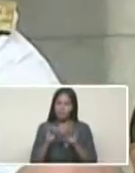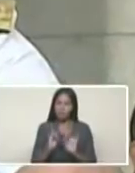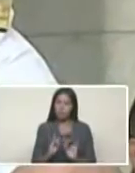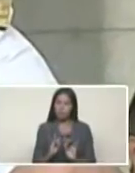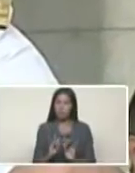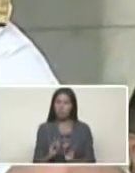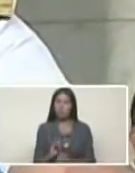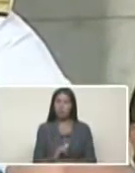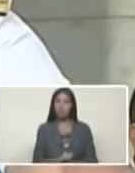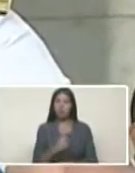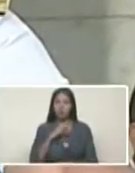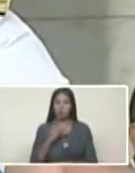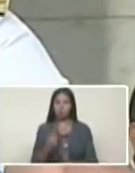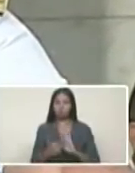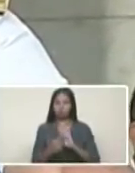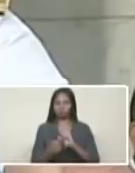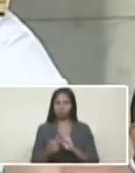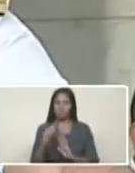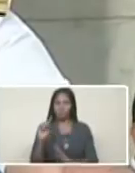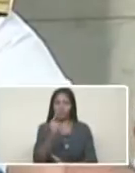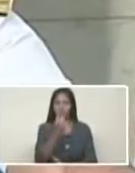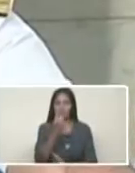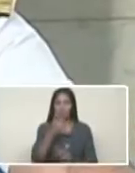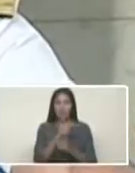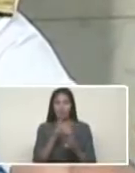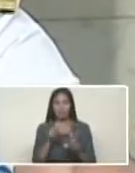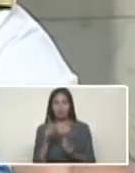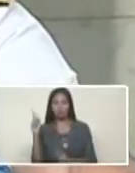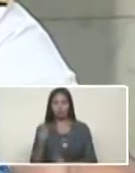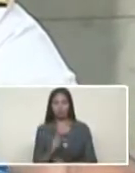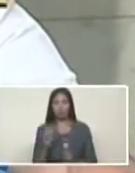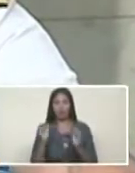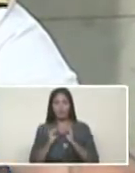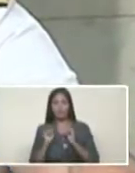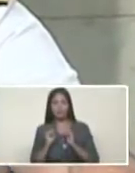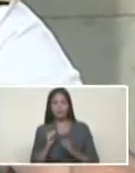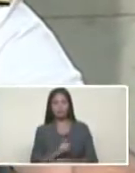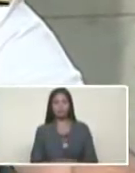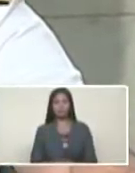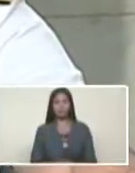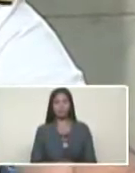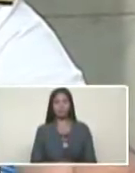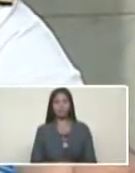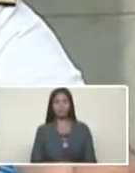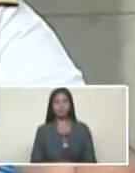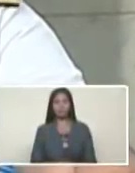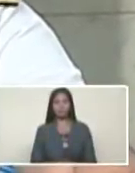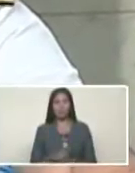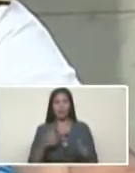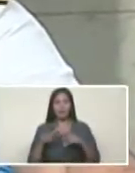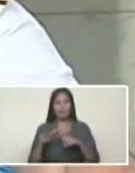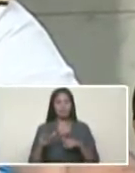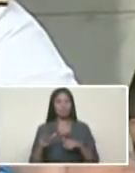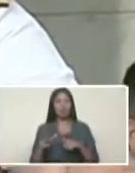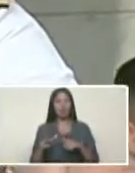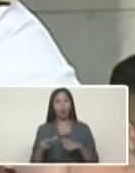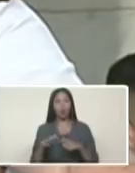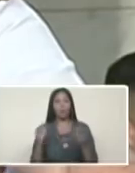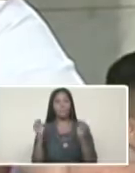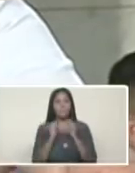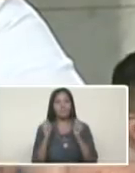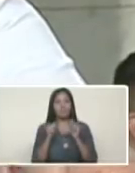un día como hoy fue proclamado por primera vez libertador llegando a Mérida. Y ya había liberado a la provincia de